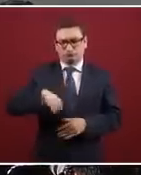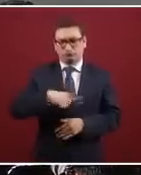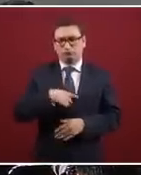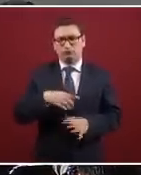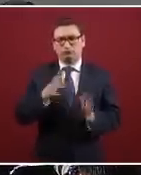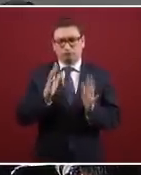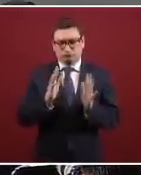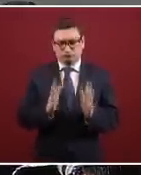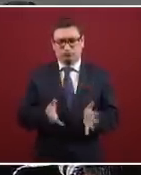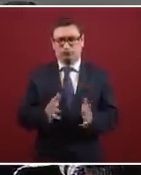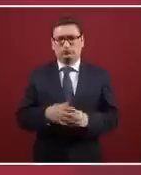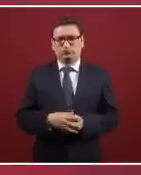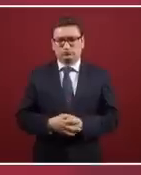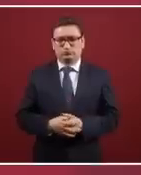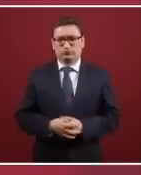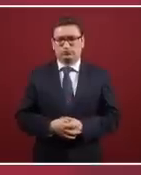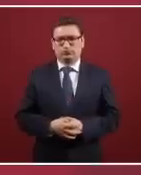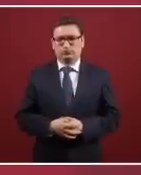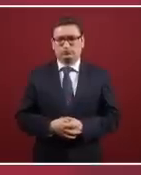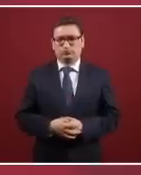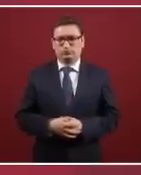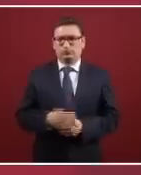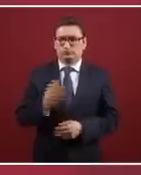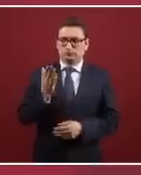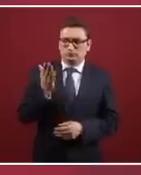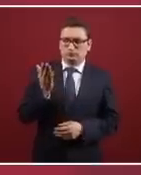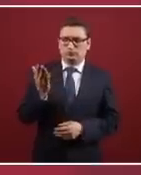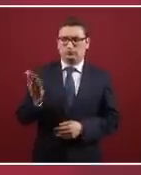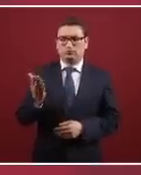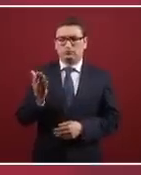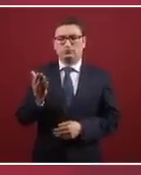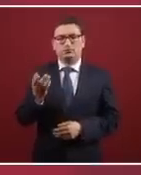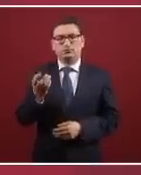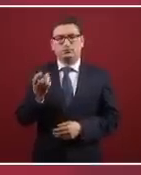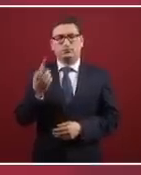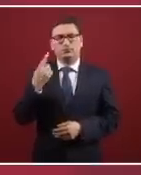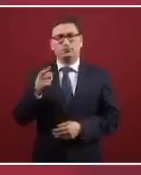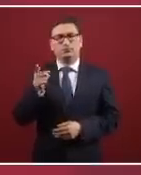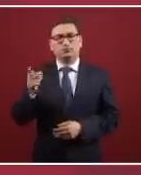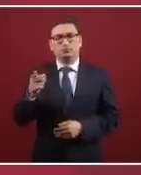habíamos solicitado la intervención de